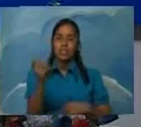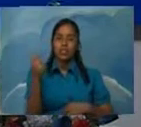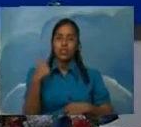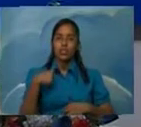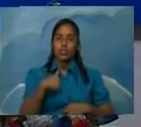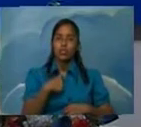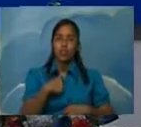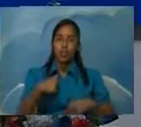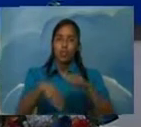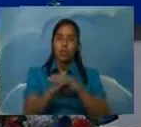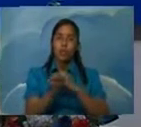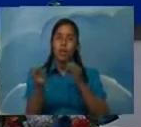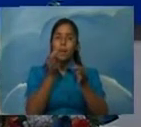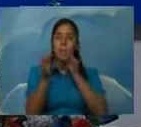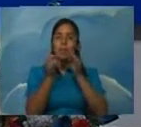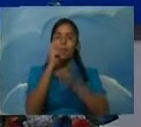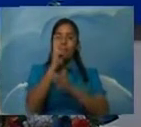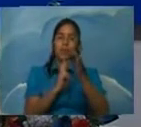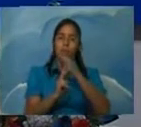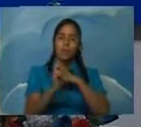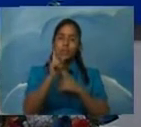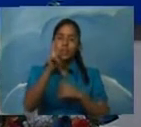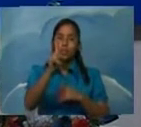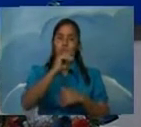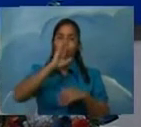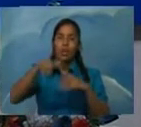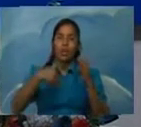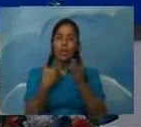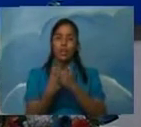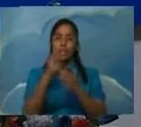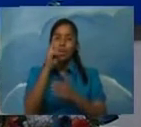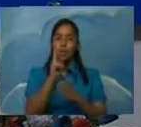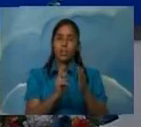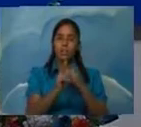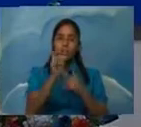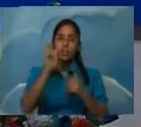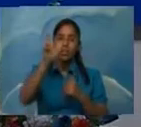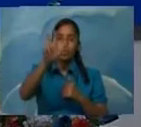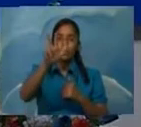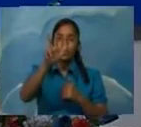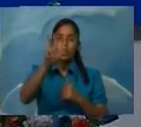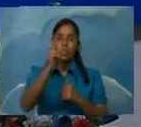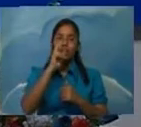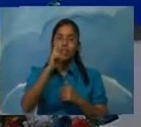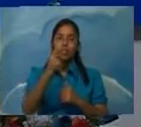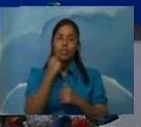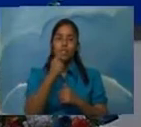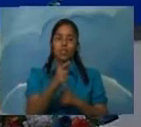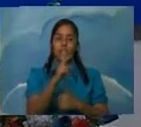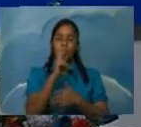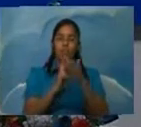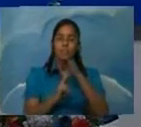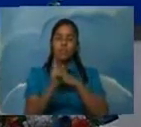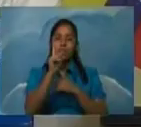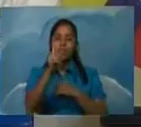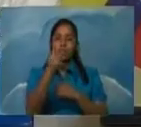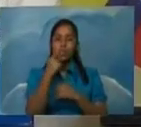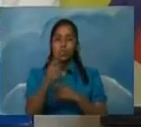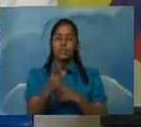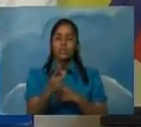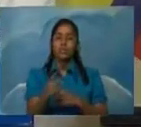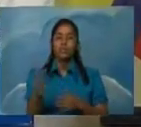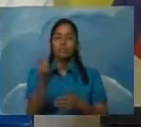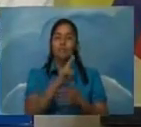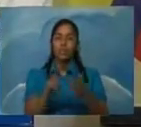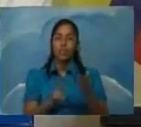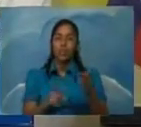explicar desde el versículo 1 hasta el versículo 3. Mire cómo dice el versículo 1. Leo con